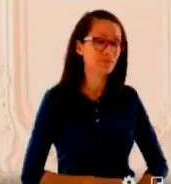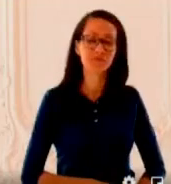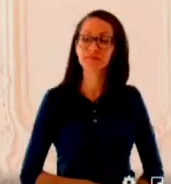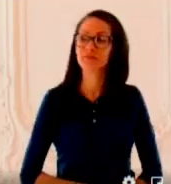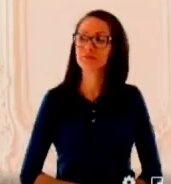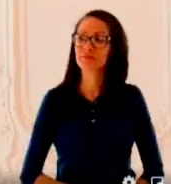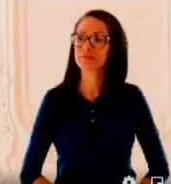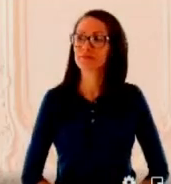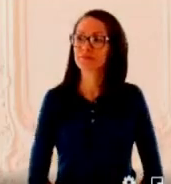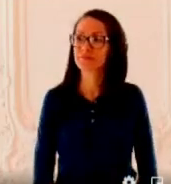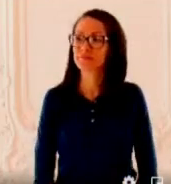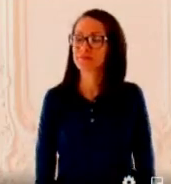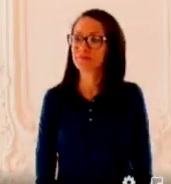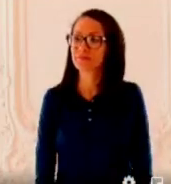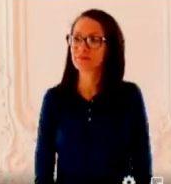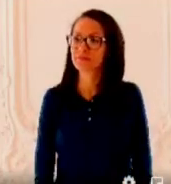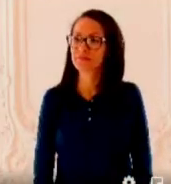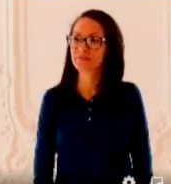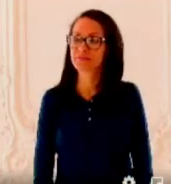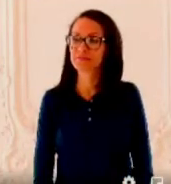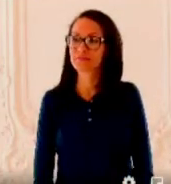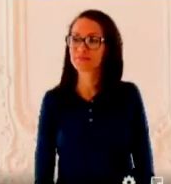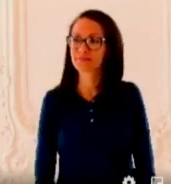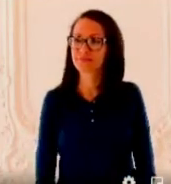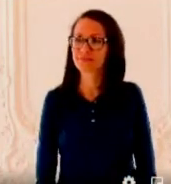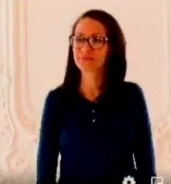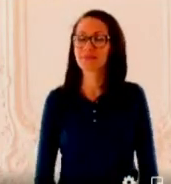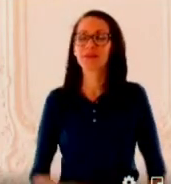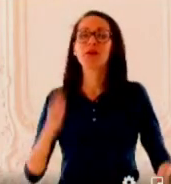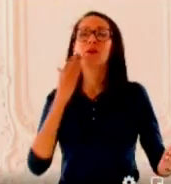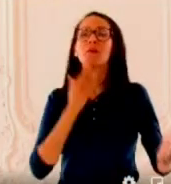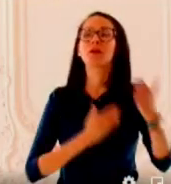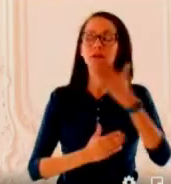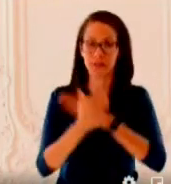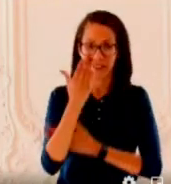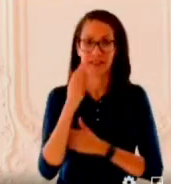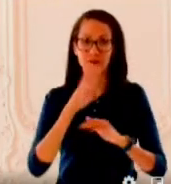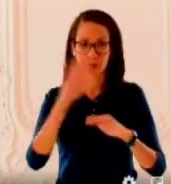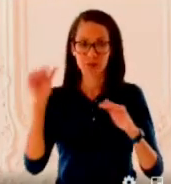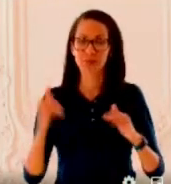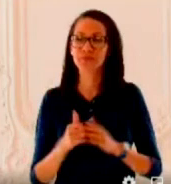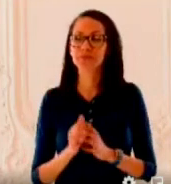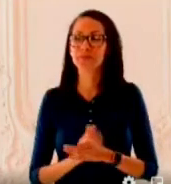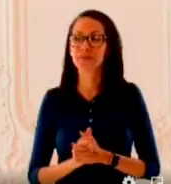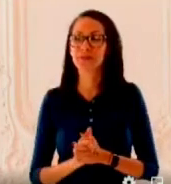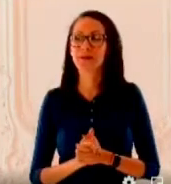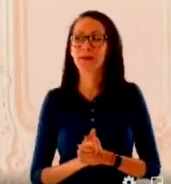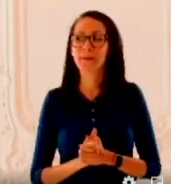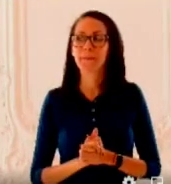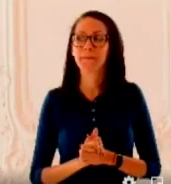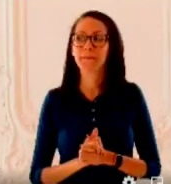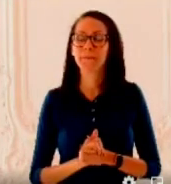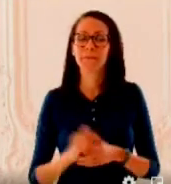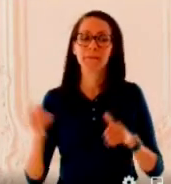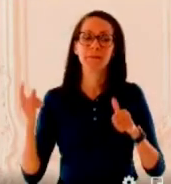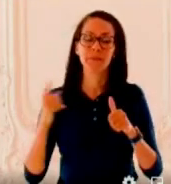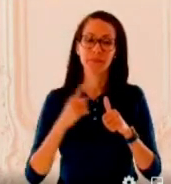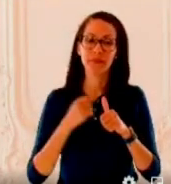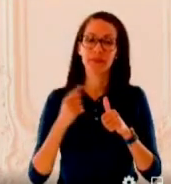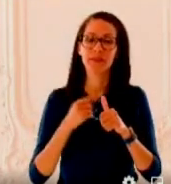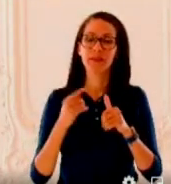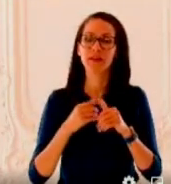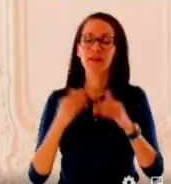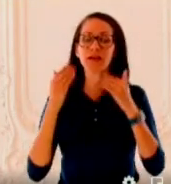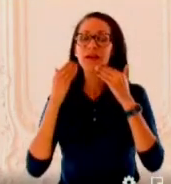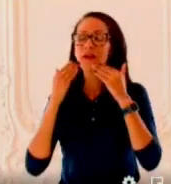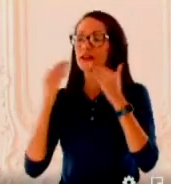Buenos días a todos. Primeramente, agradezco al